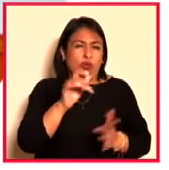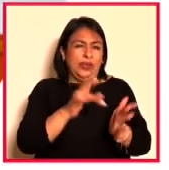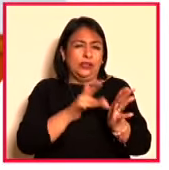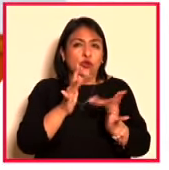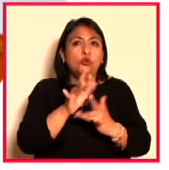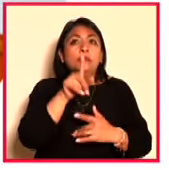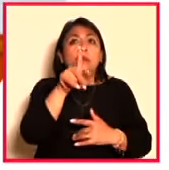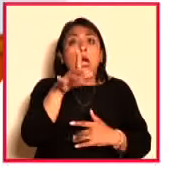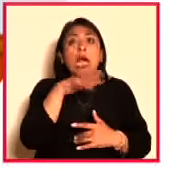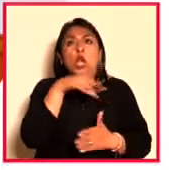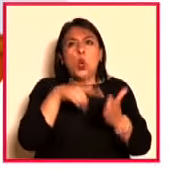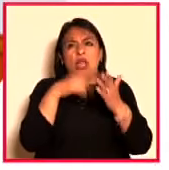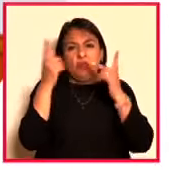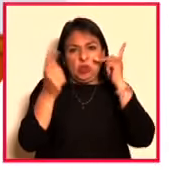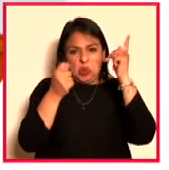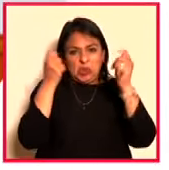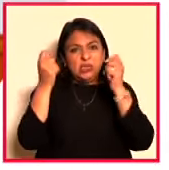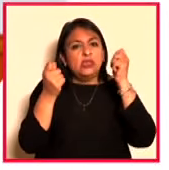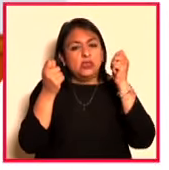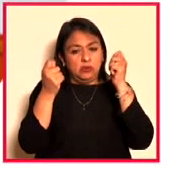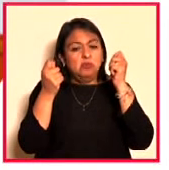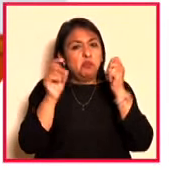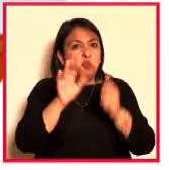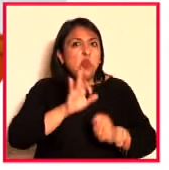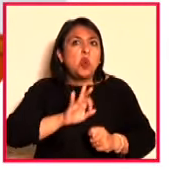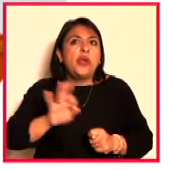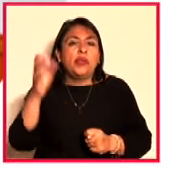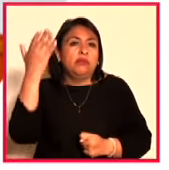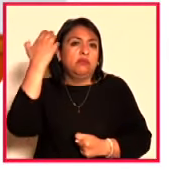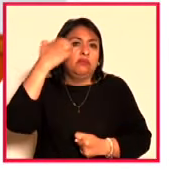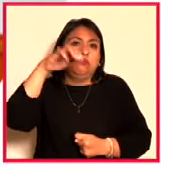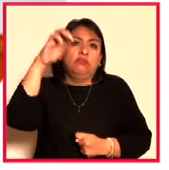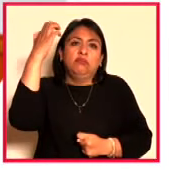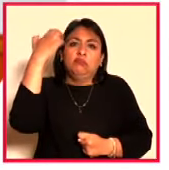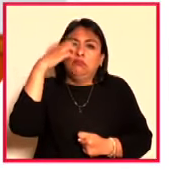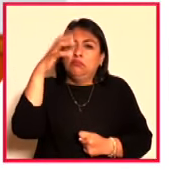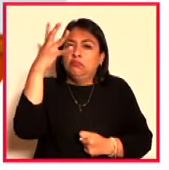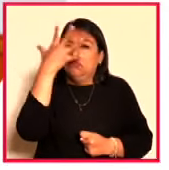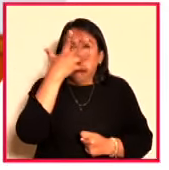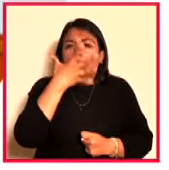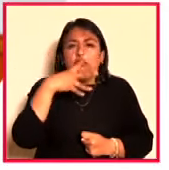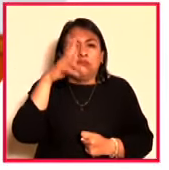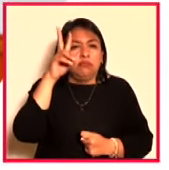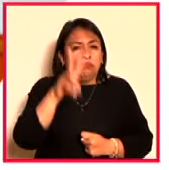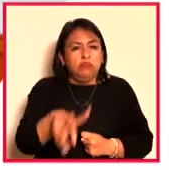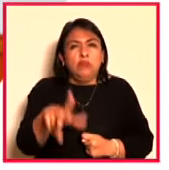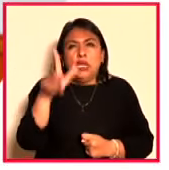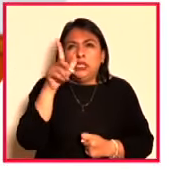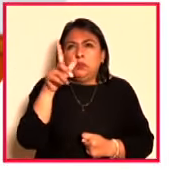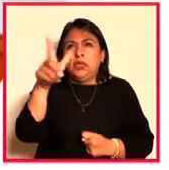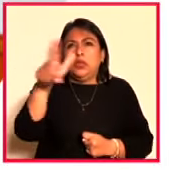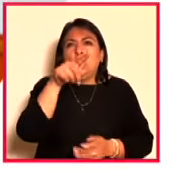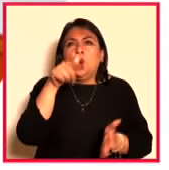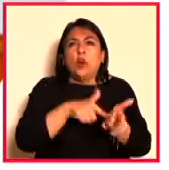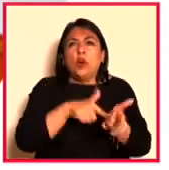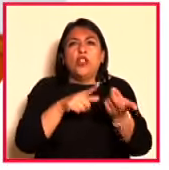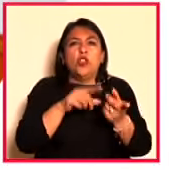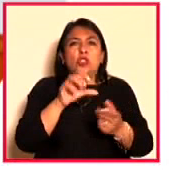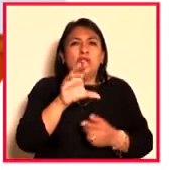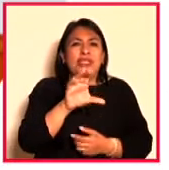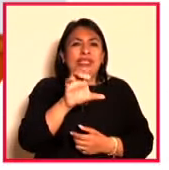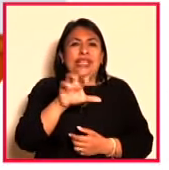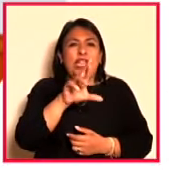que pueden llenar de una experiencia verdaderamente espiritual en el Cerro del Calvario, un